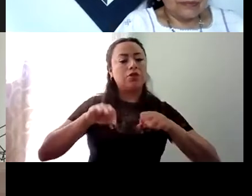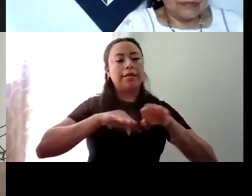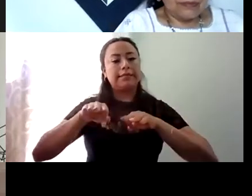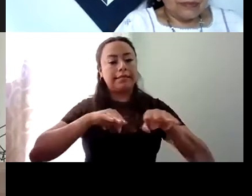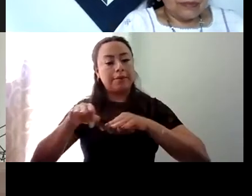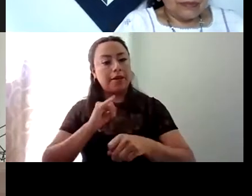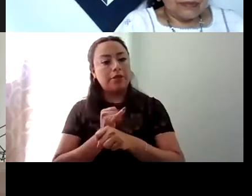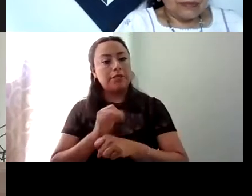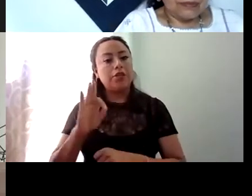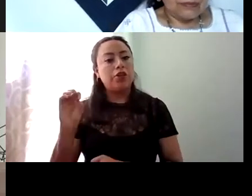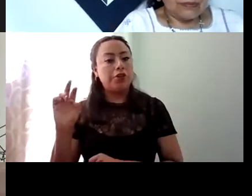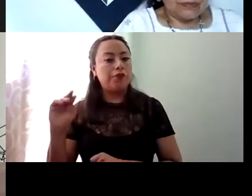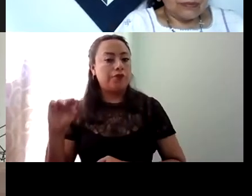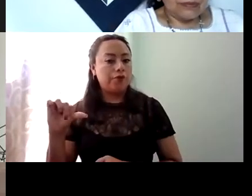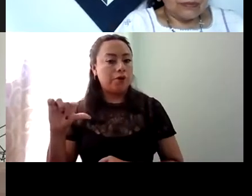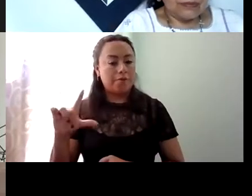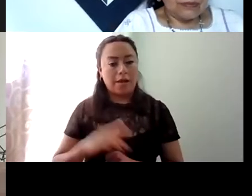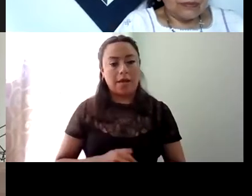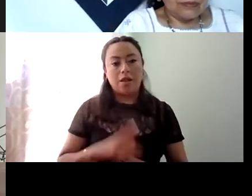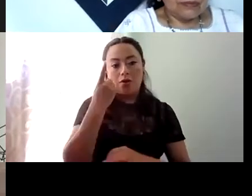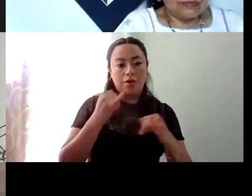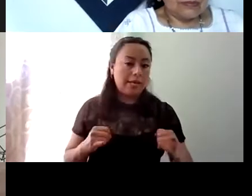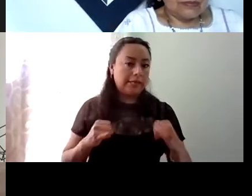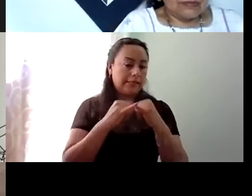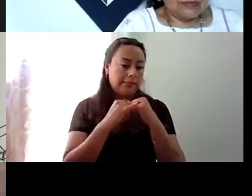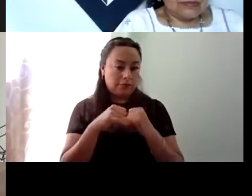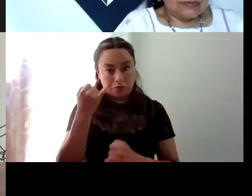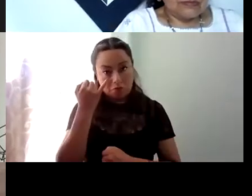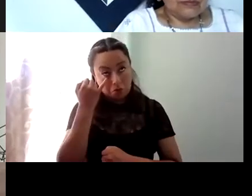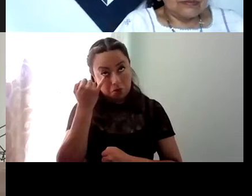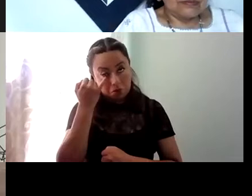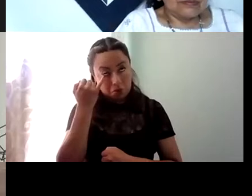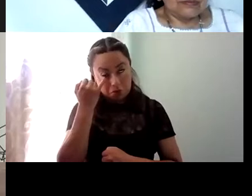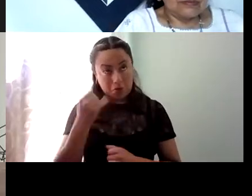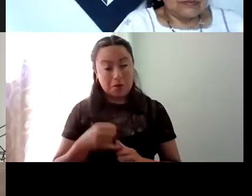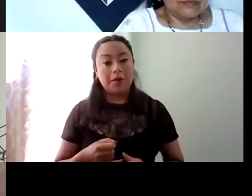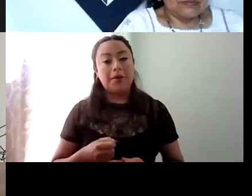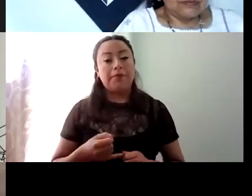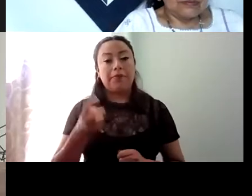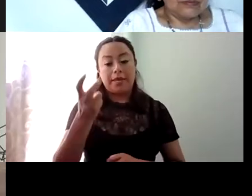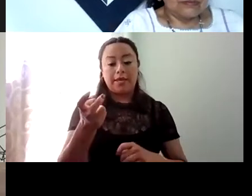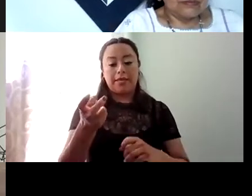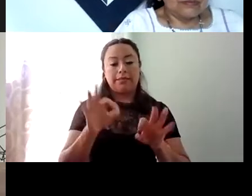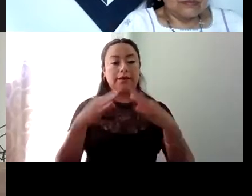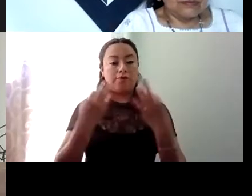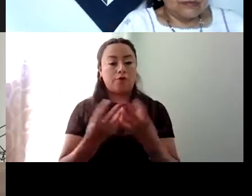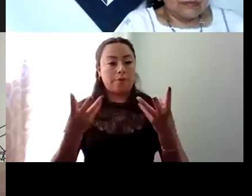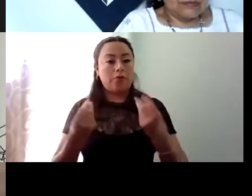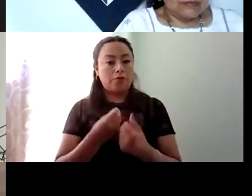en una institución que es fundamental para ellas, de tal forma que junto con la presidenta de la